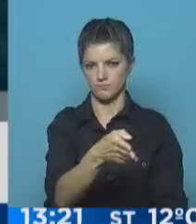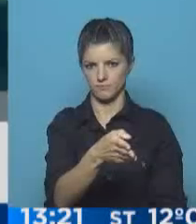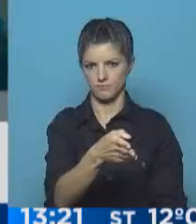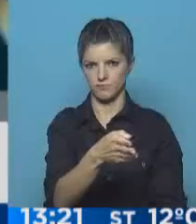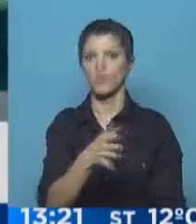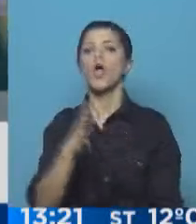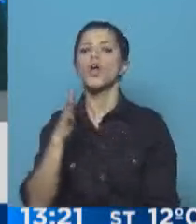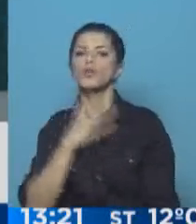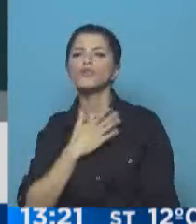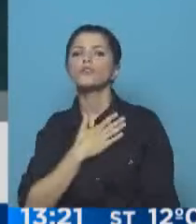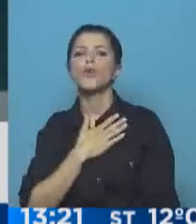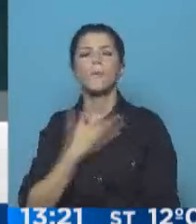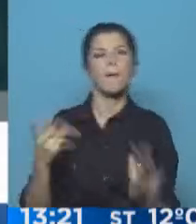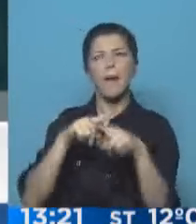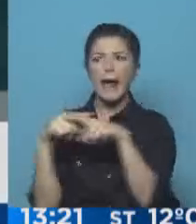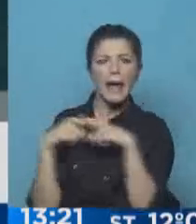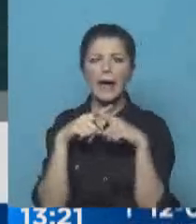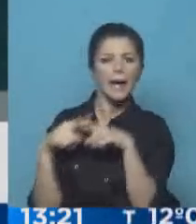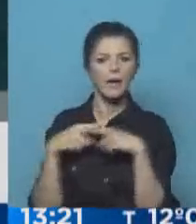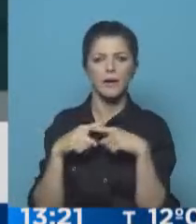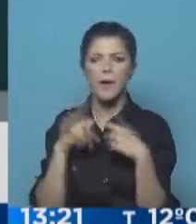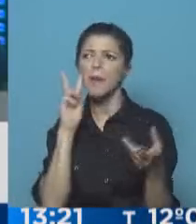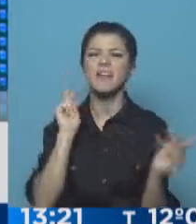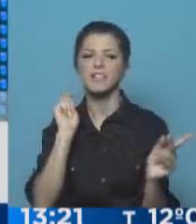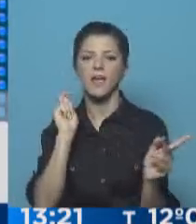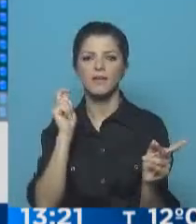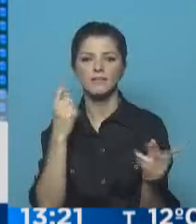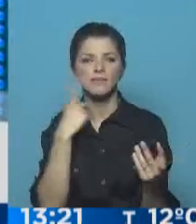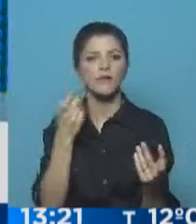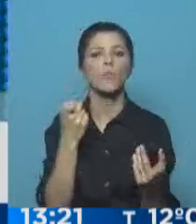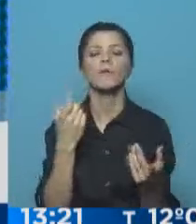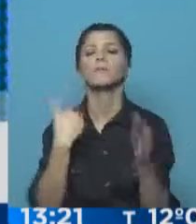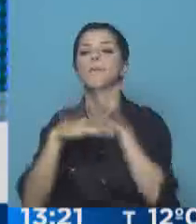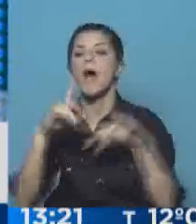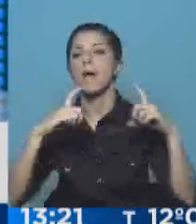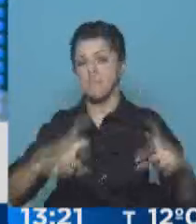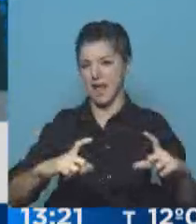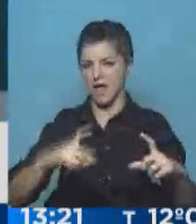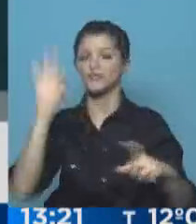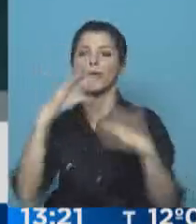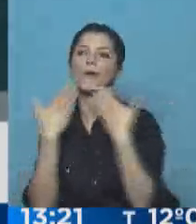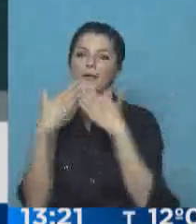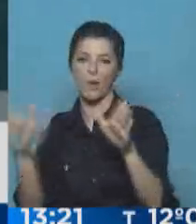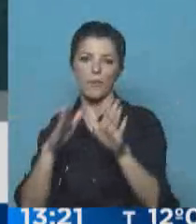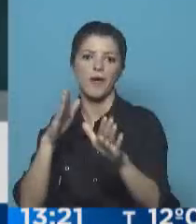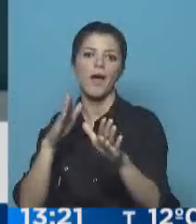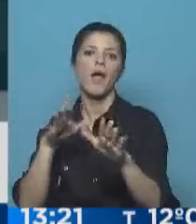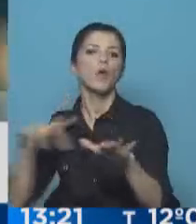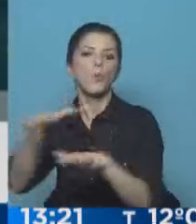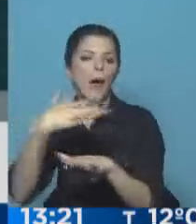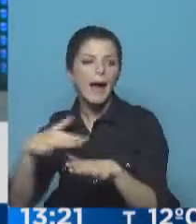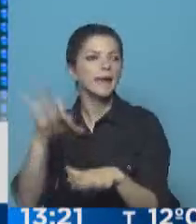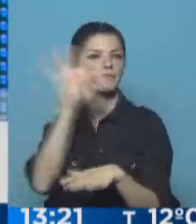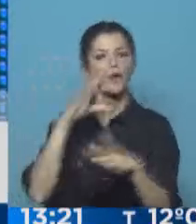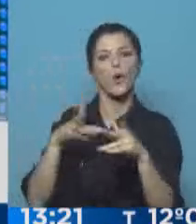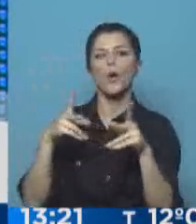vamos a pelearnos por ver quién descubre las placas, quién inaugura más lavatorios, quién corta